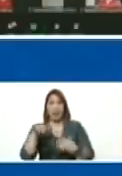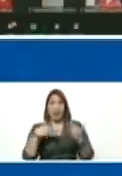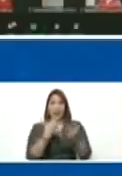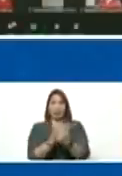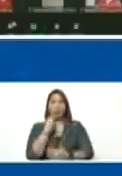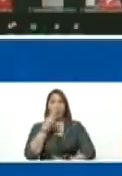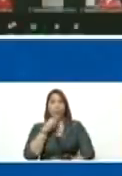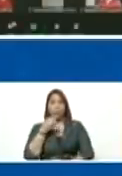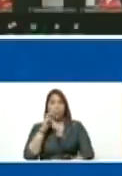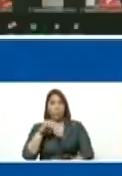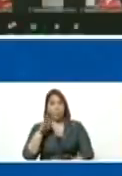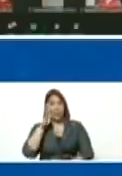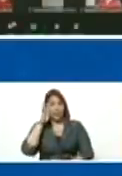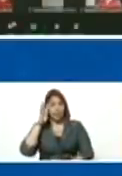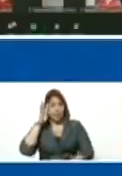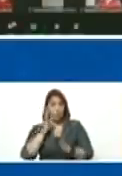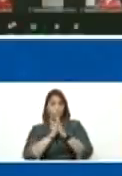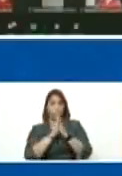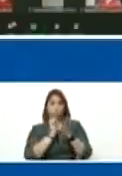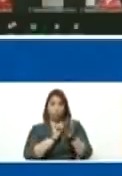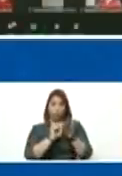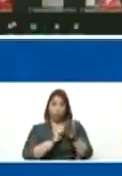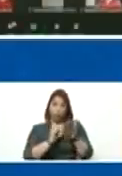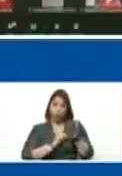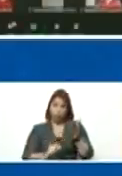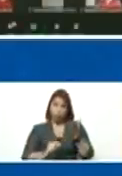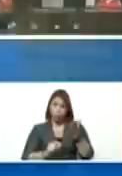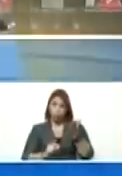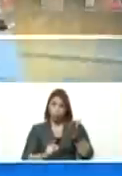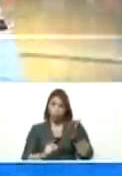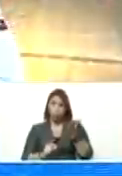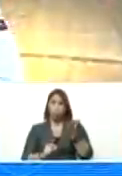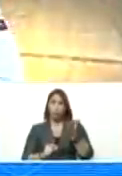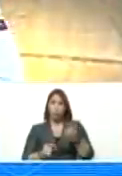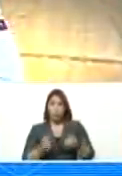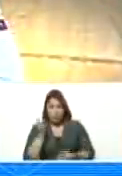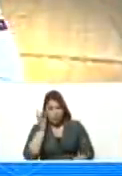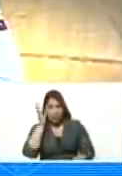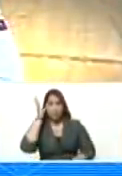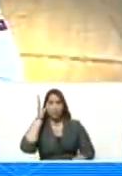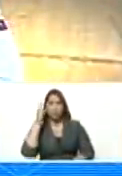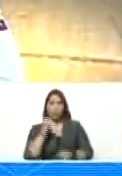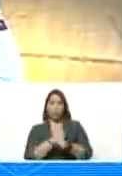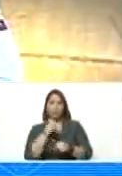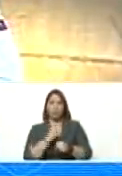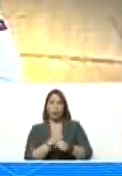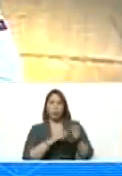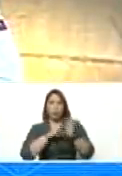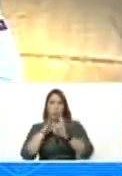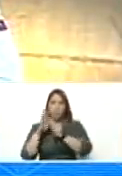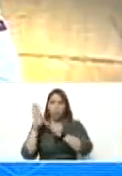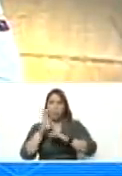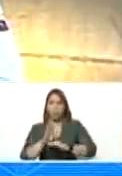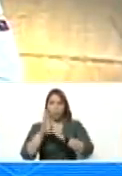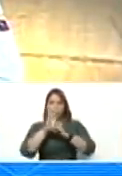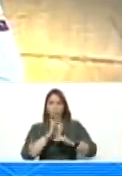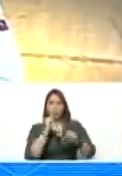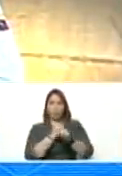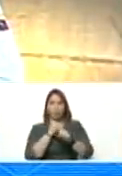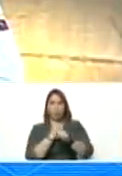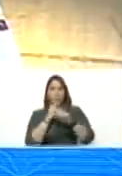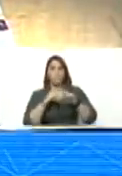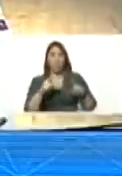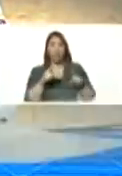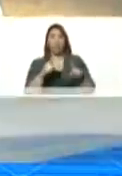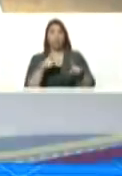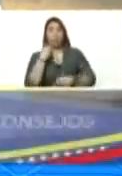Mervin, toma nota, Mervin. Generación de empleo, emprendimiento y protección del empleo para la juventud,